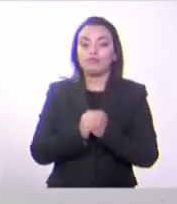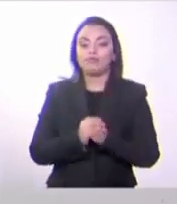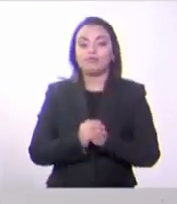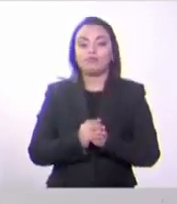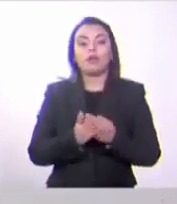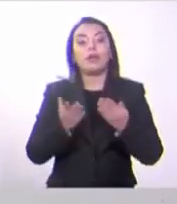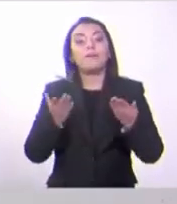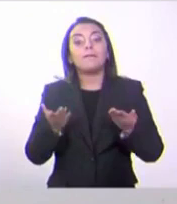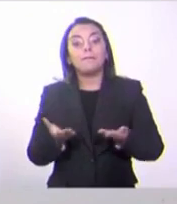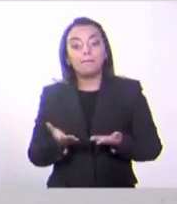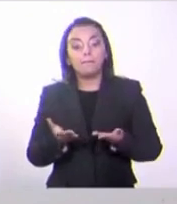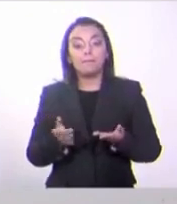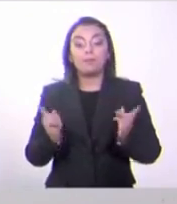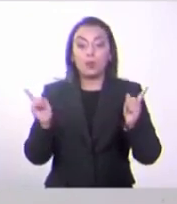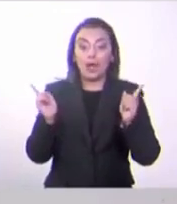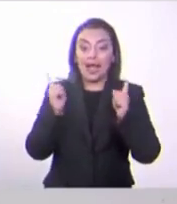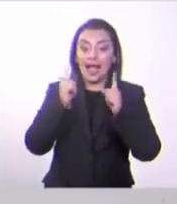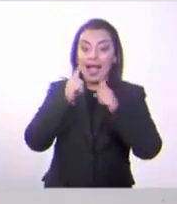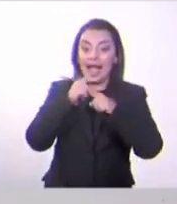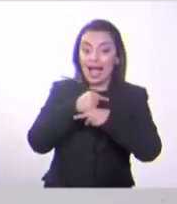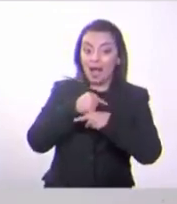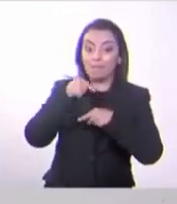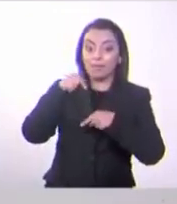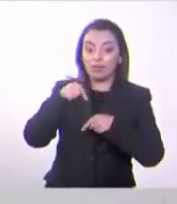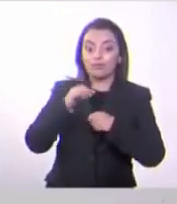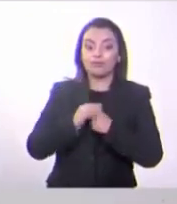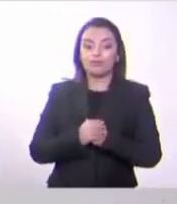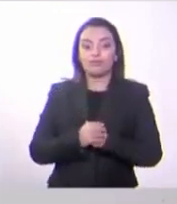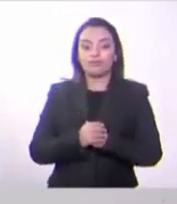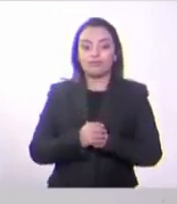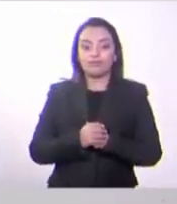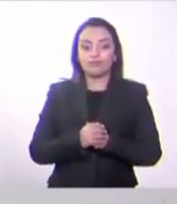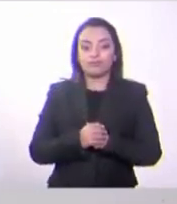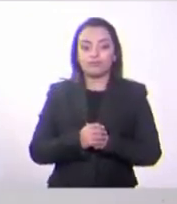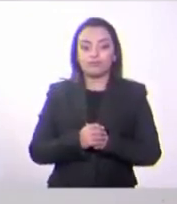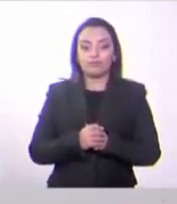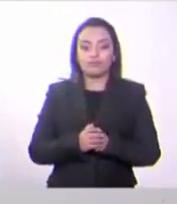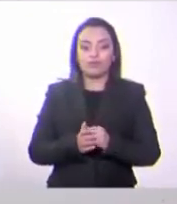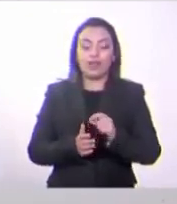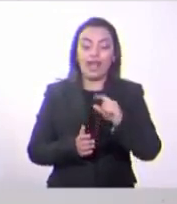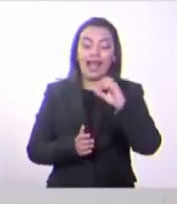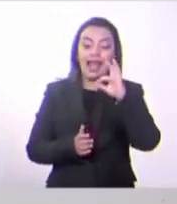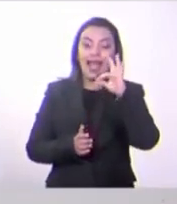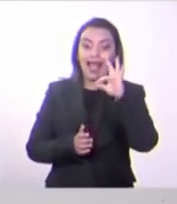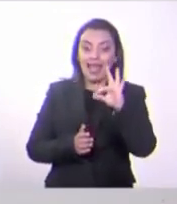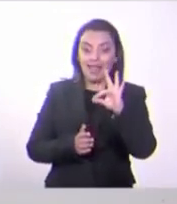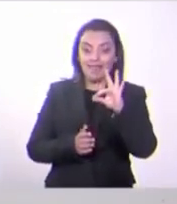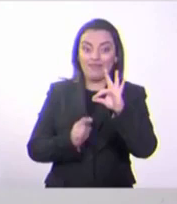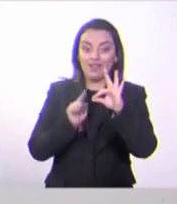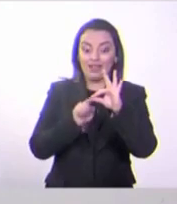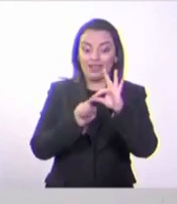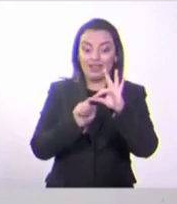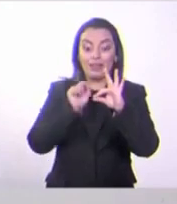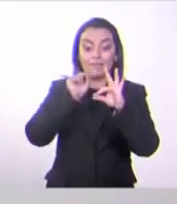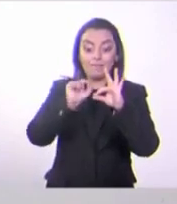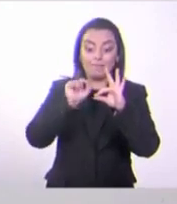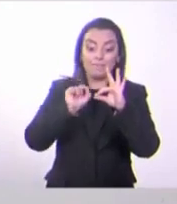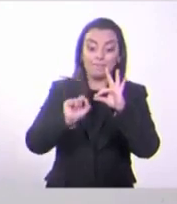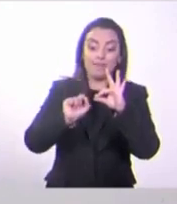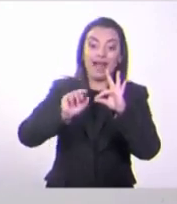correspondencia o la ecuación de la función. Ahora vamos a denotar a f de a